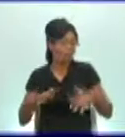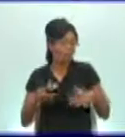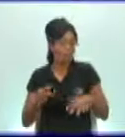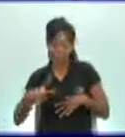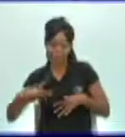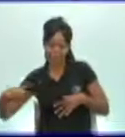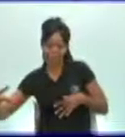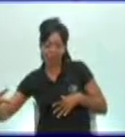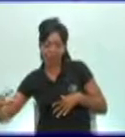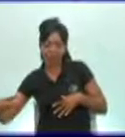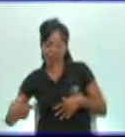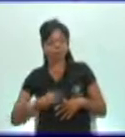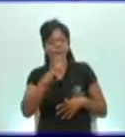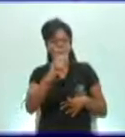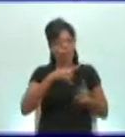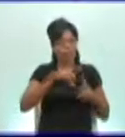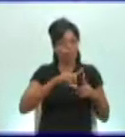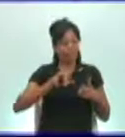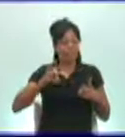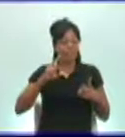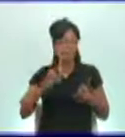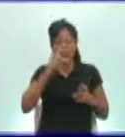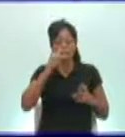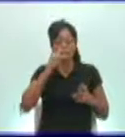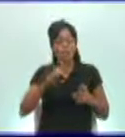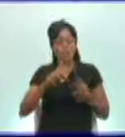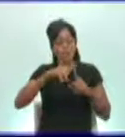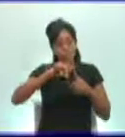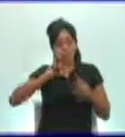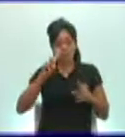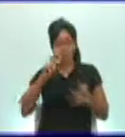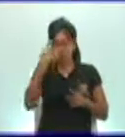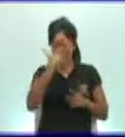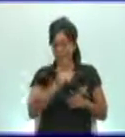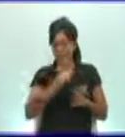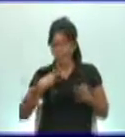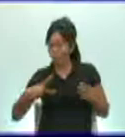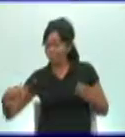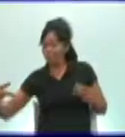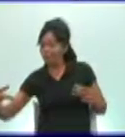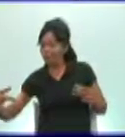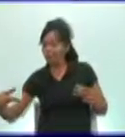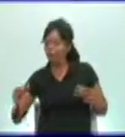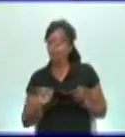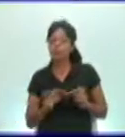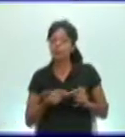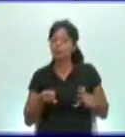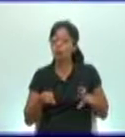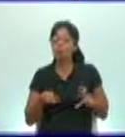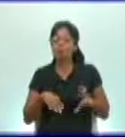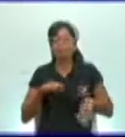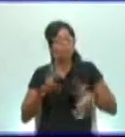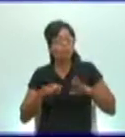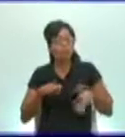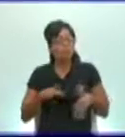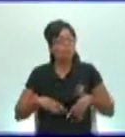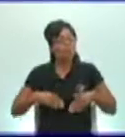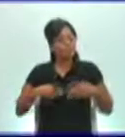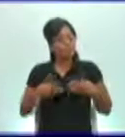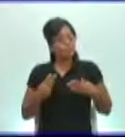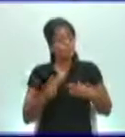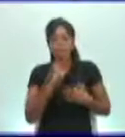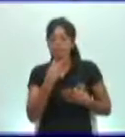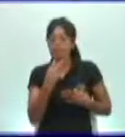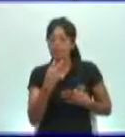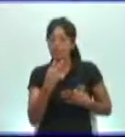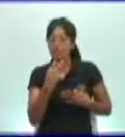ser atributivas o predicativas. Y la van a clasificar según la actitud del hablante con los conocimientos adquiridos hasta